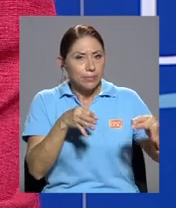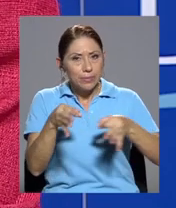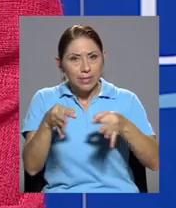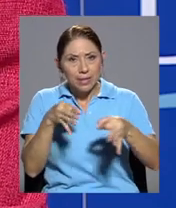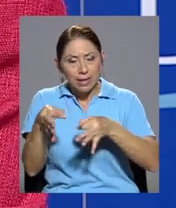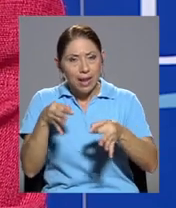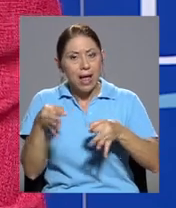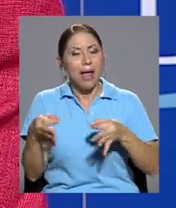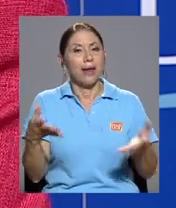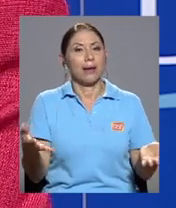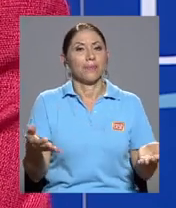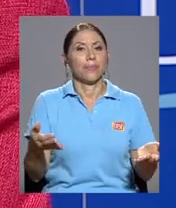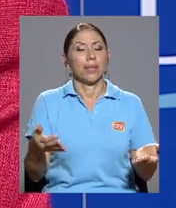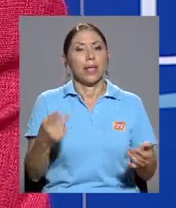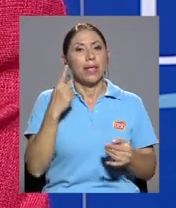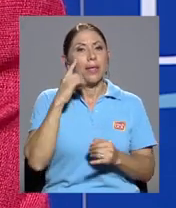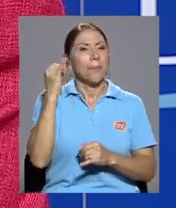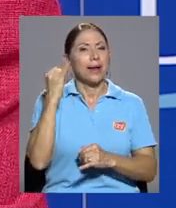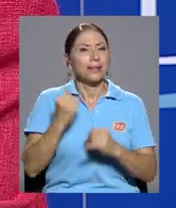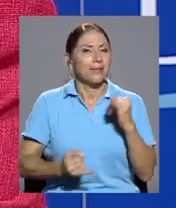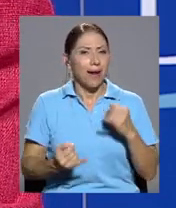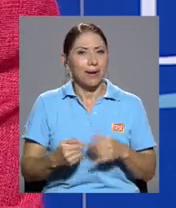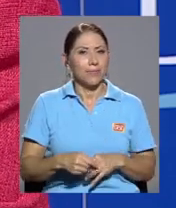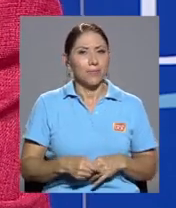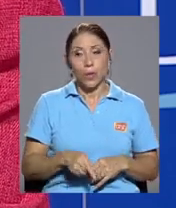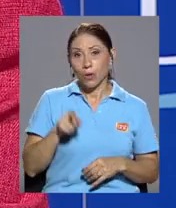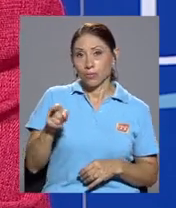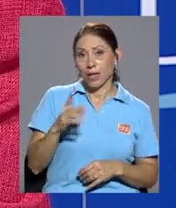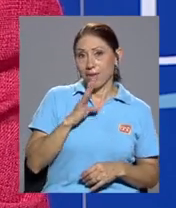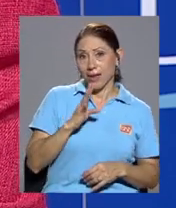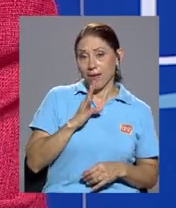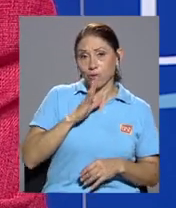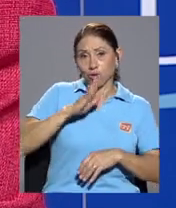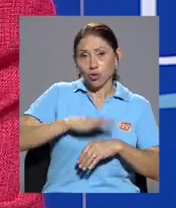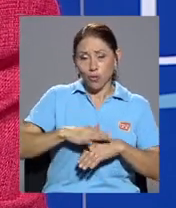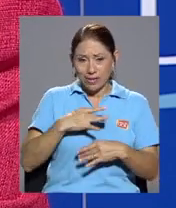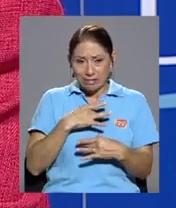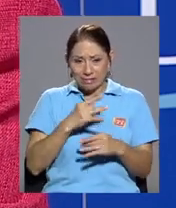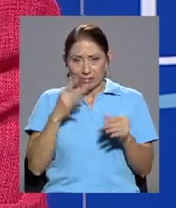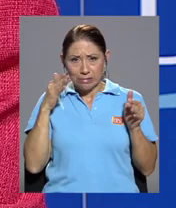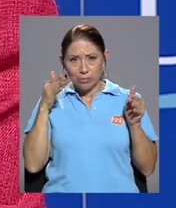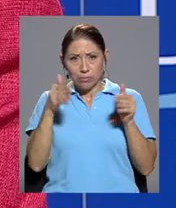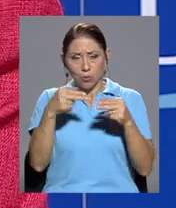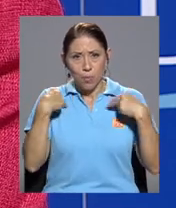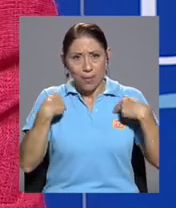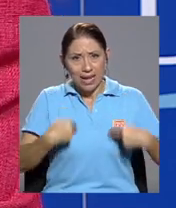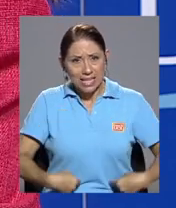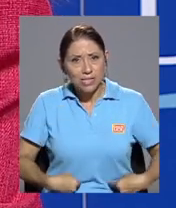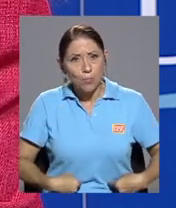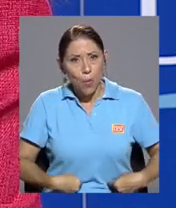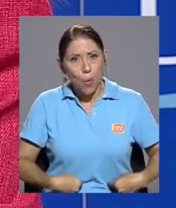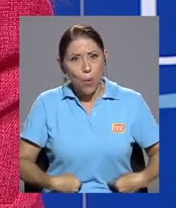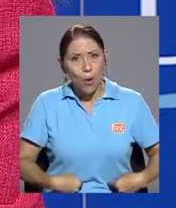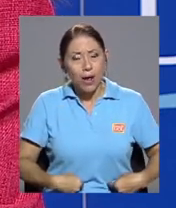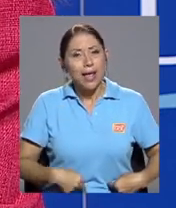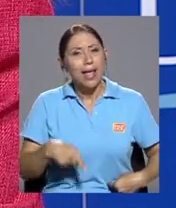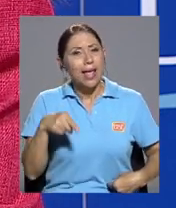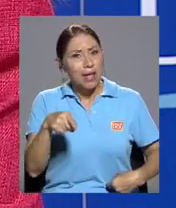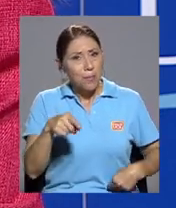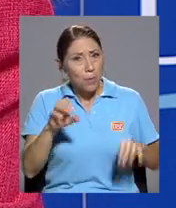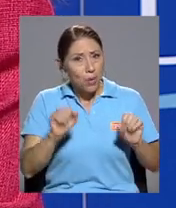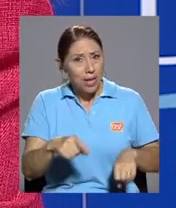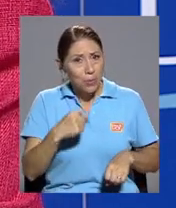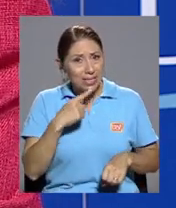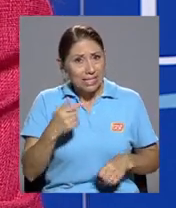y para cerrar este humanismo del cual hablábamos comentaba yo como usted hace un ratito no podríamos